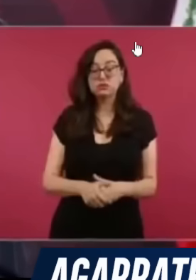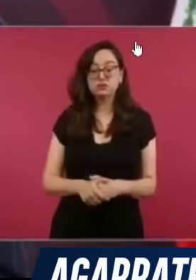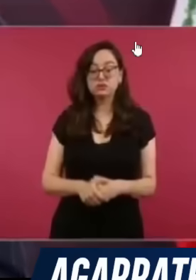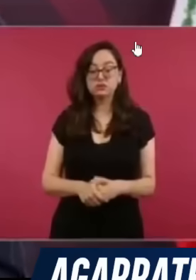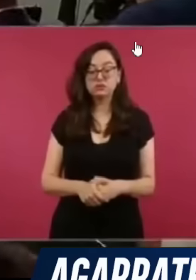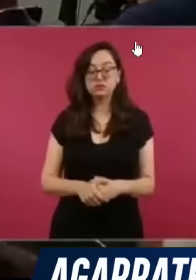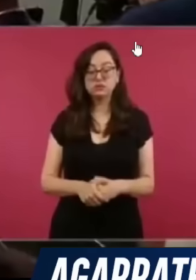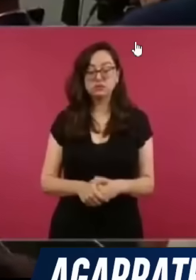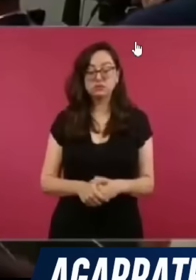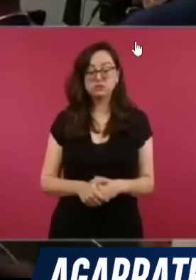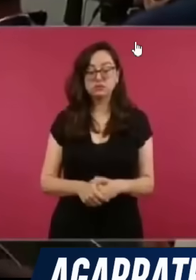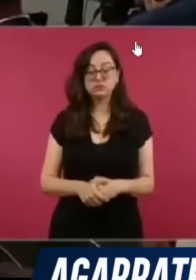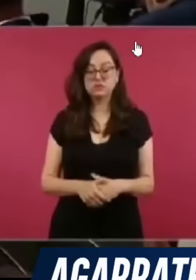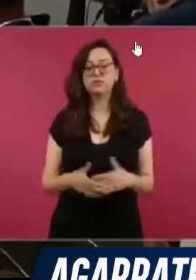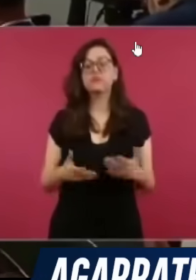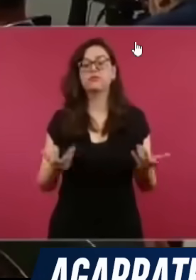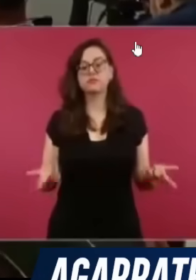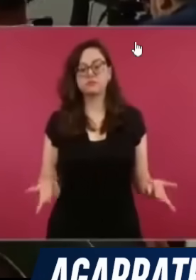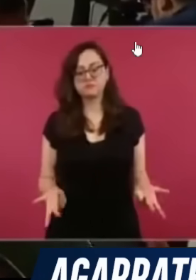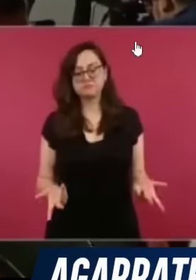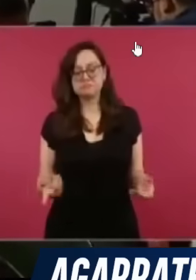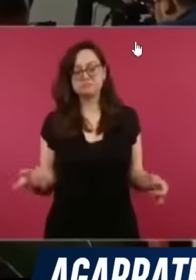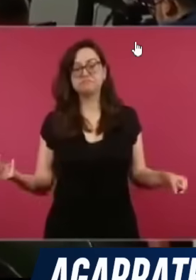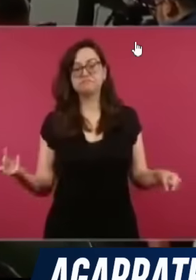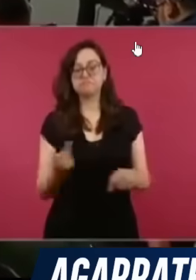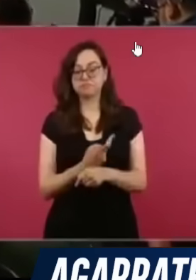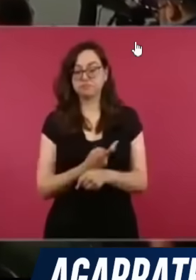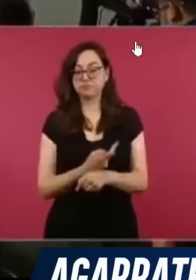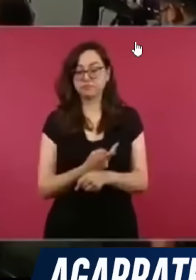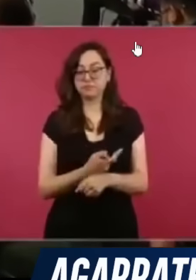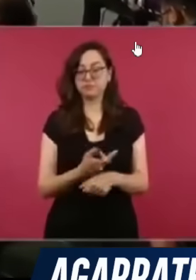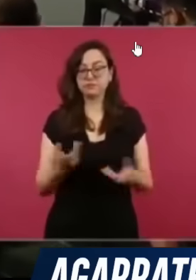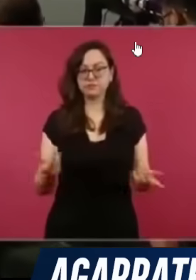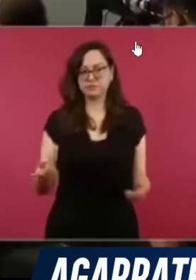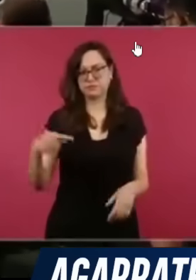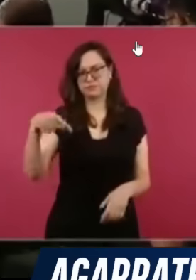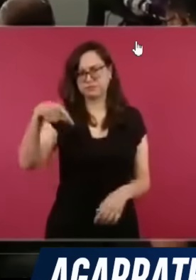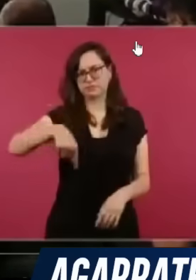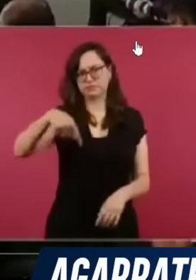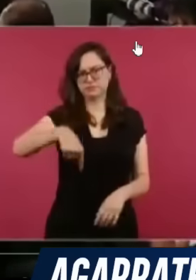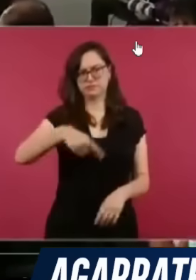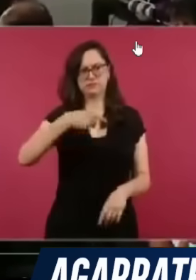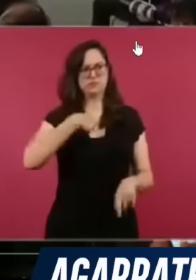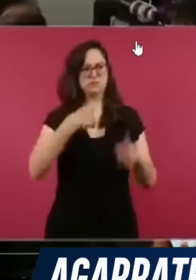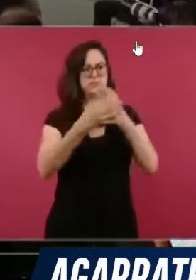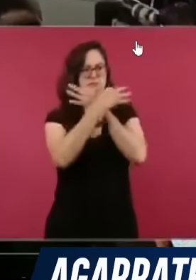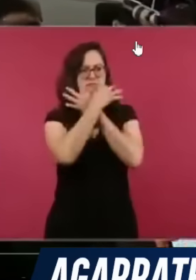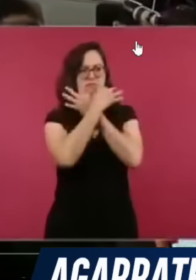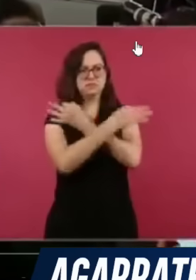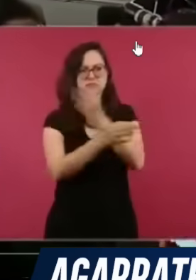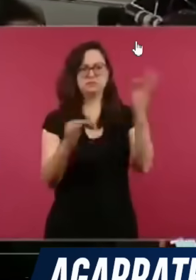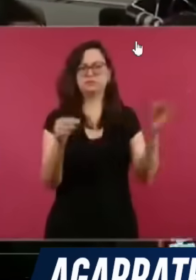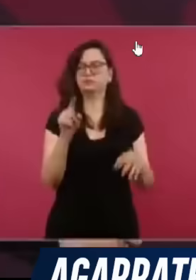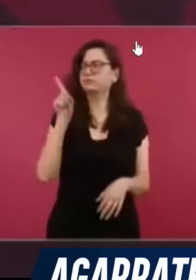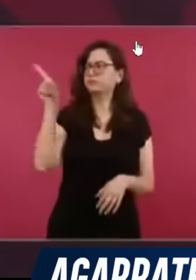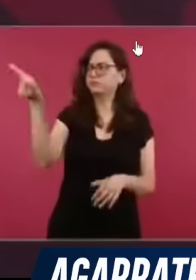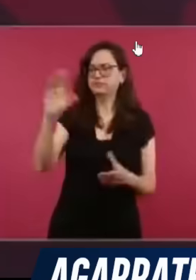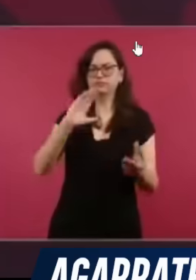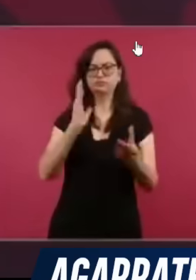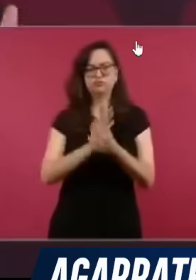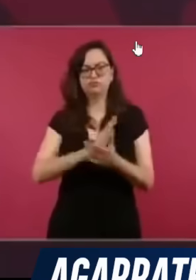Racer entonces después de la denuncia que se hizo eh sacó del cajón